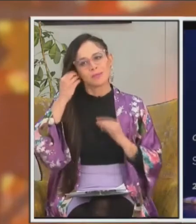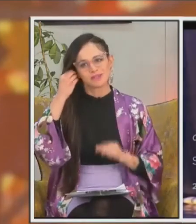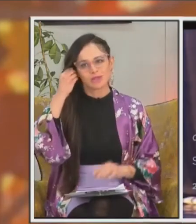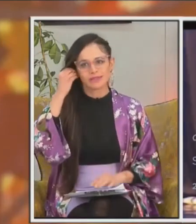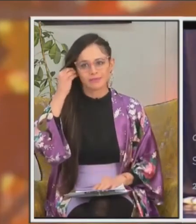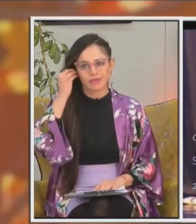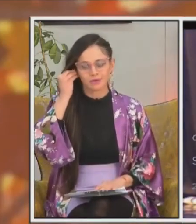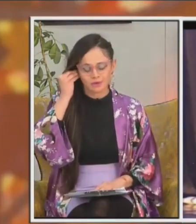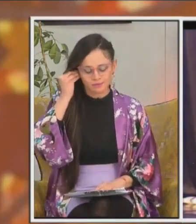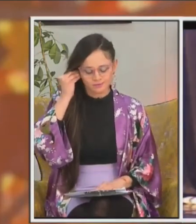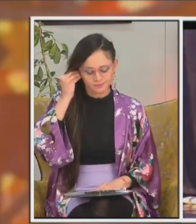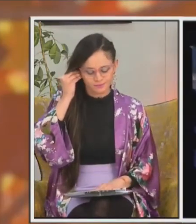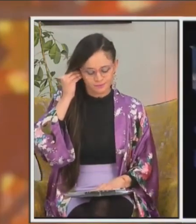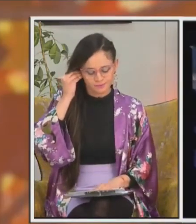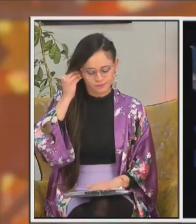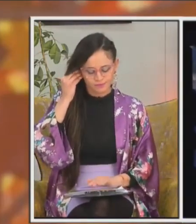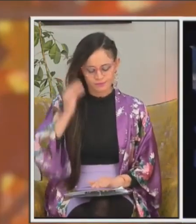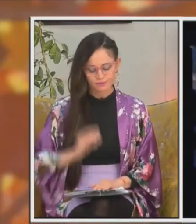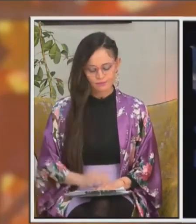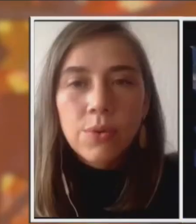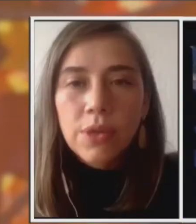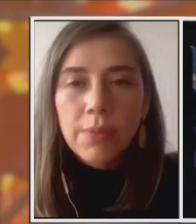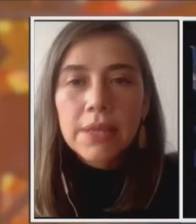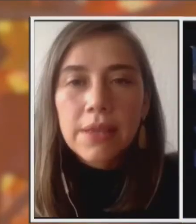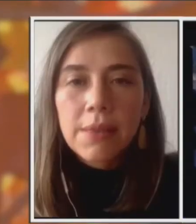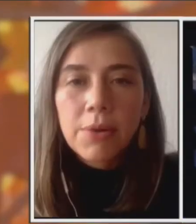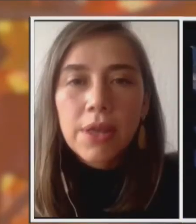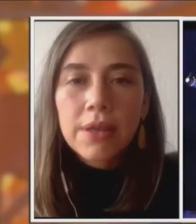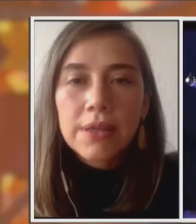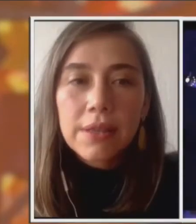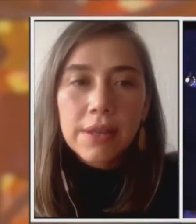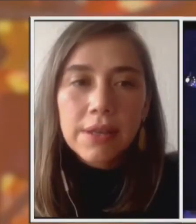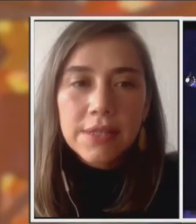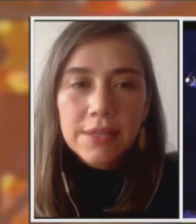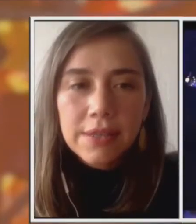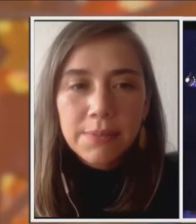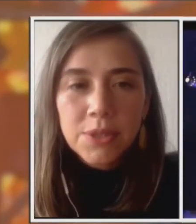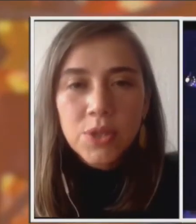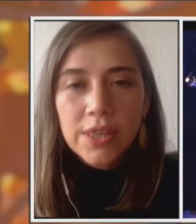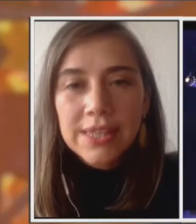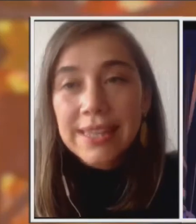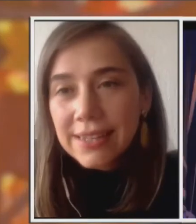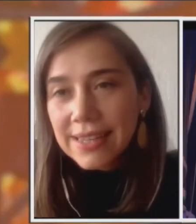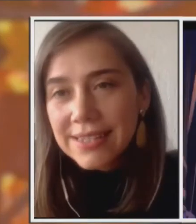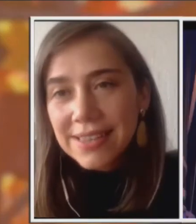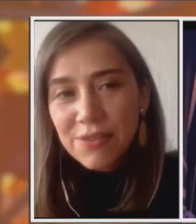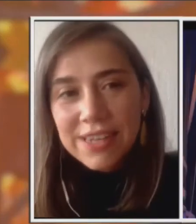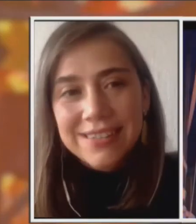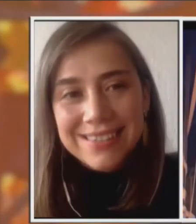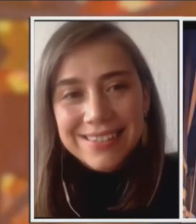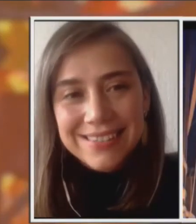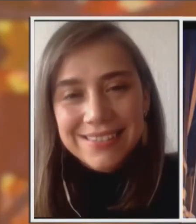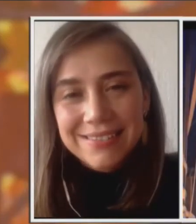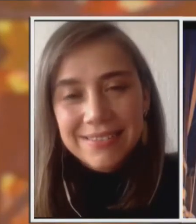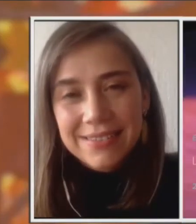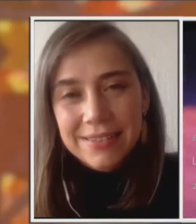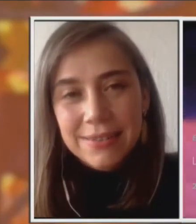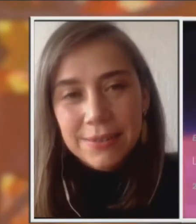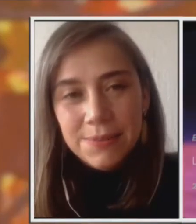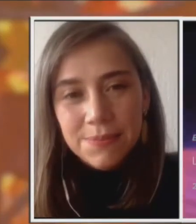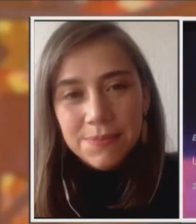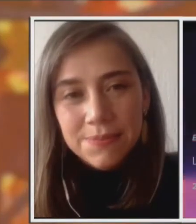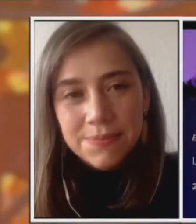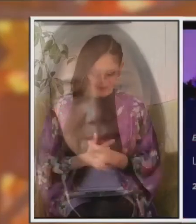otras personas también, ¿o no? Claro, justamente, de poder entender que existen personas distintas y diferentes. Así es. Lo otro que te iba a